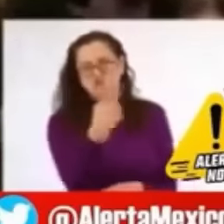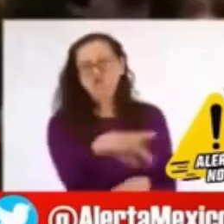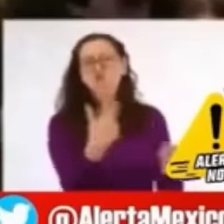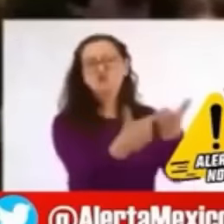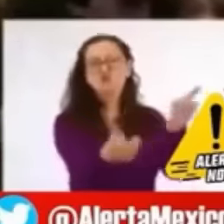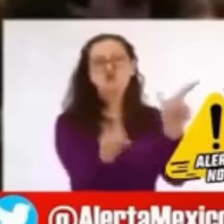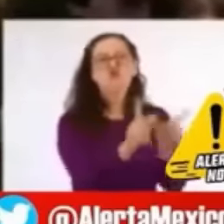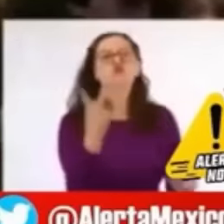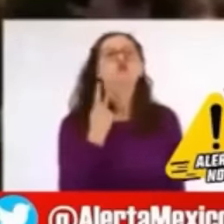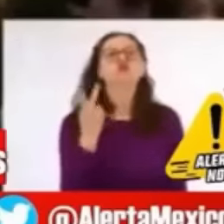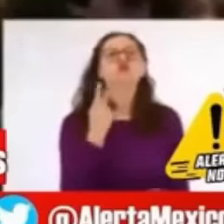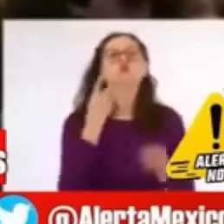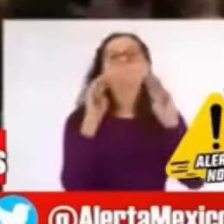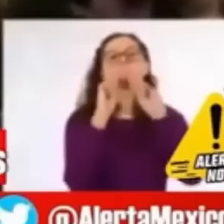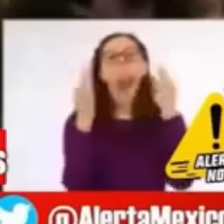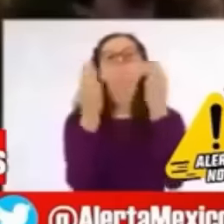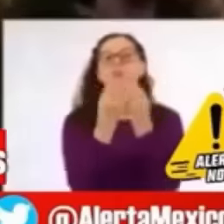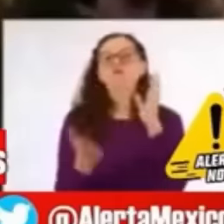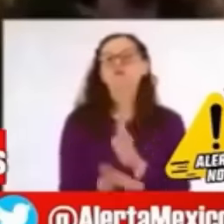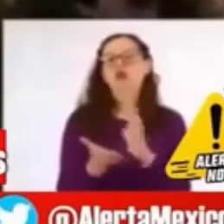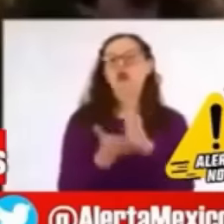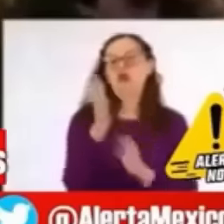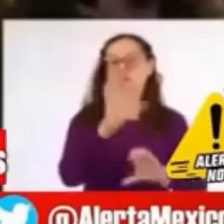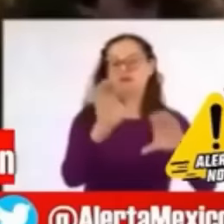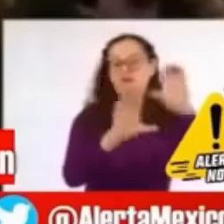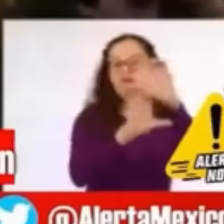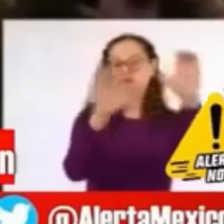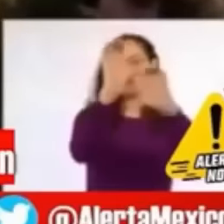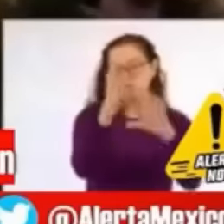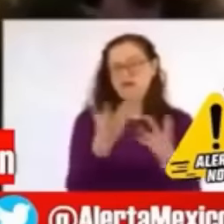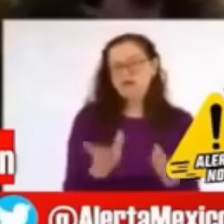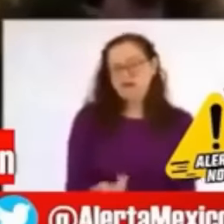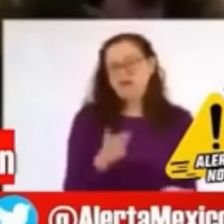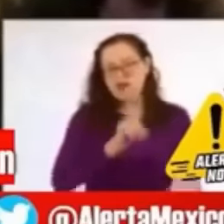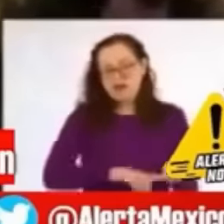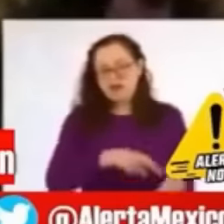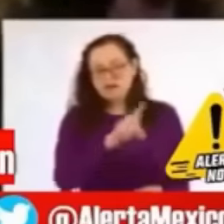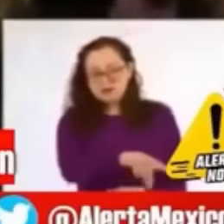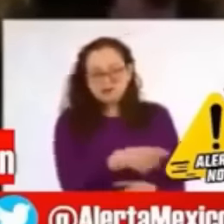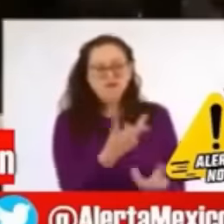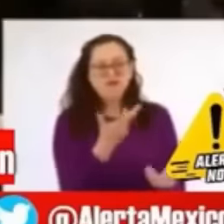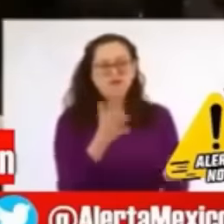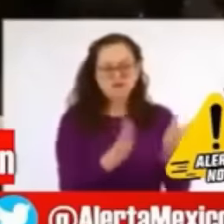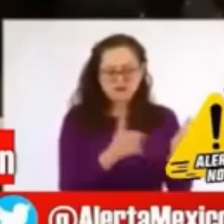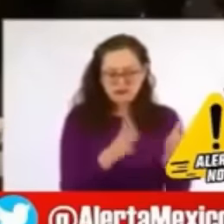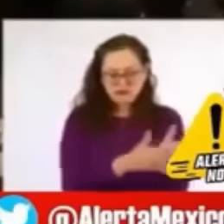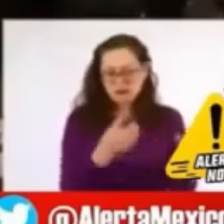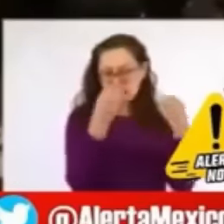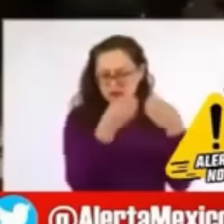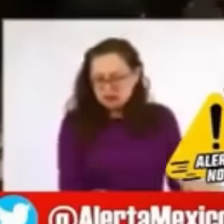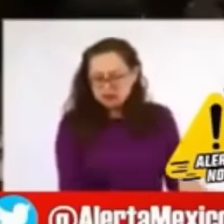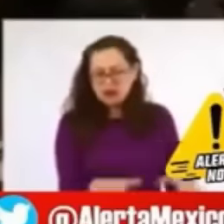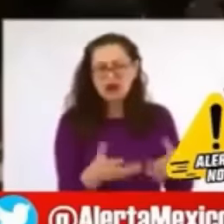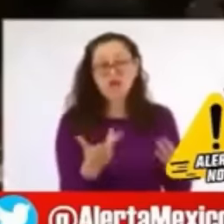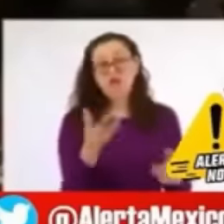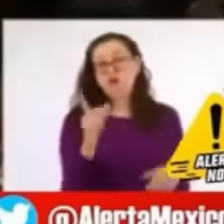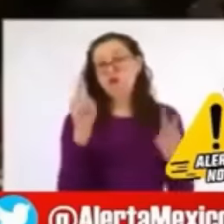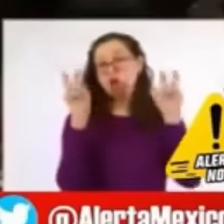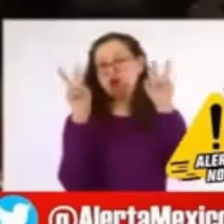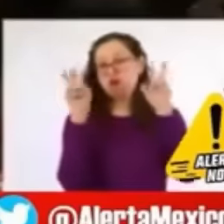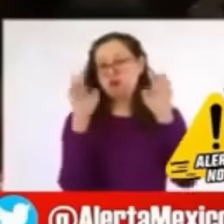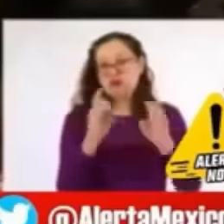que desaparecieron estas bodegas donde estaban los documentos porque se inundaron, que desaparecieron también